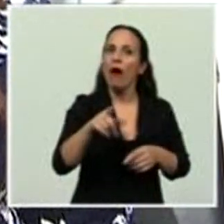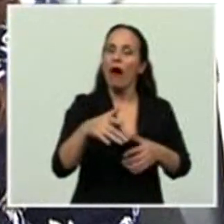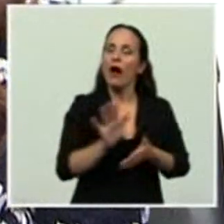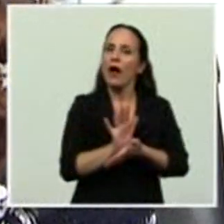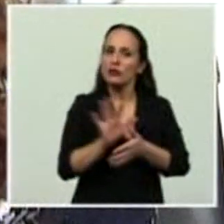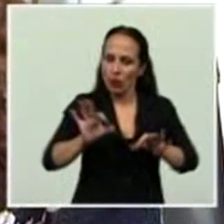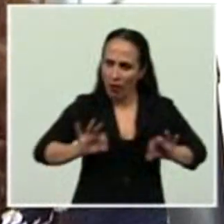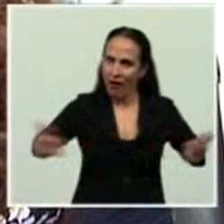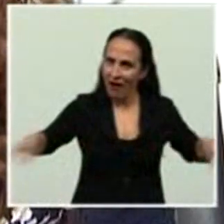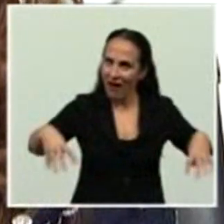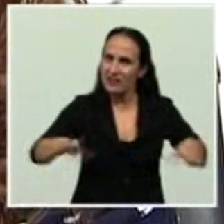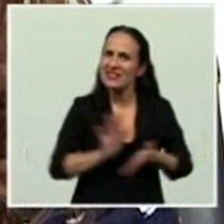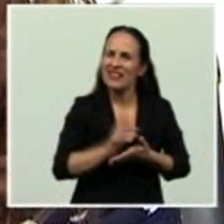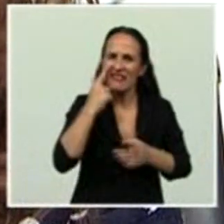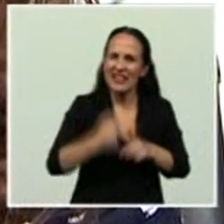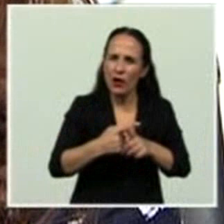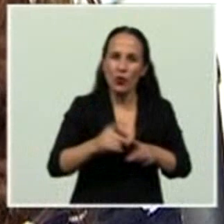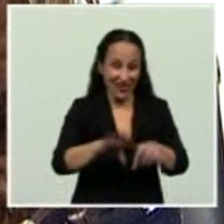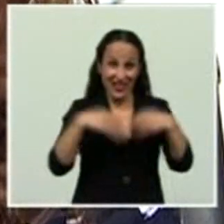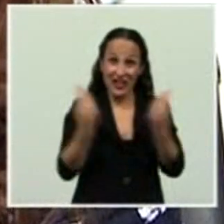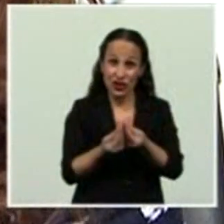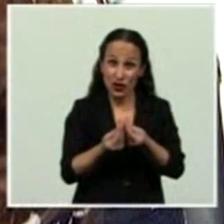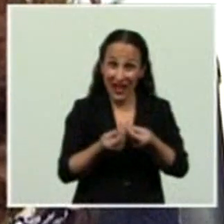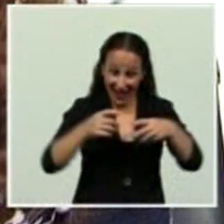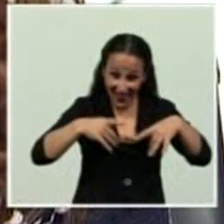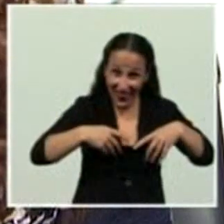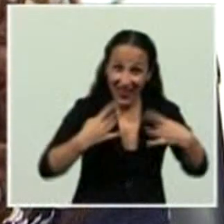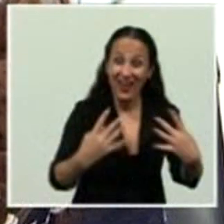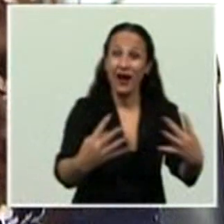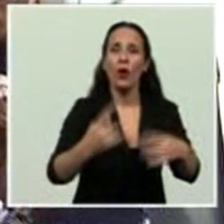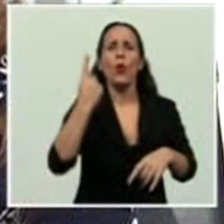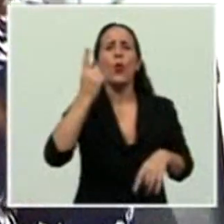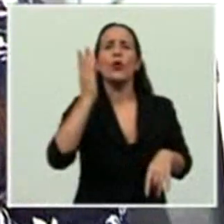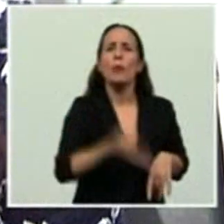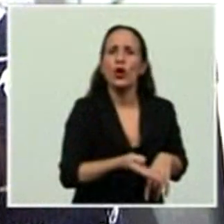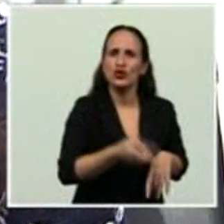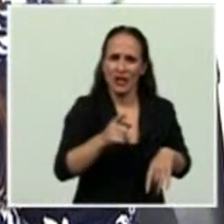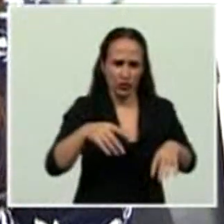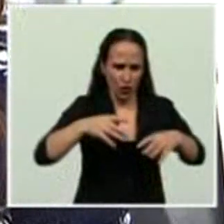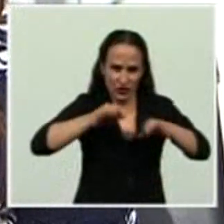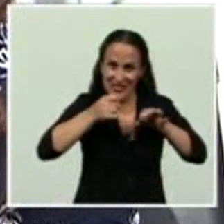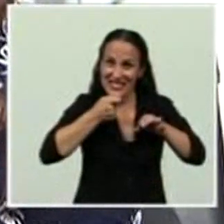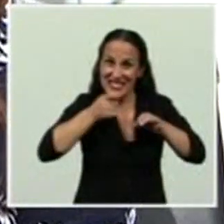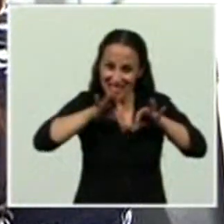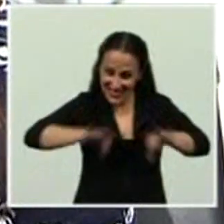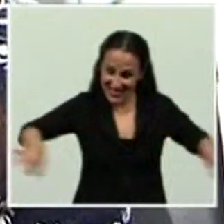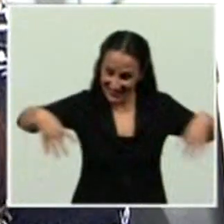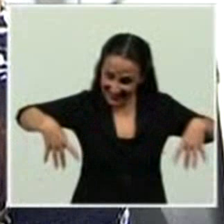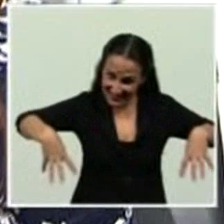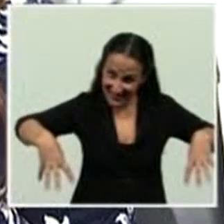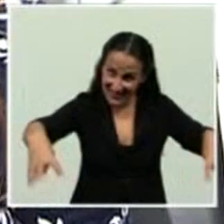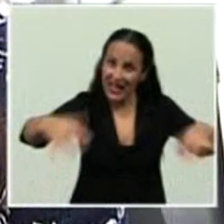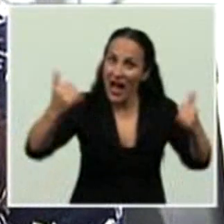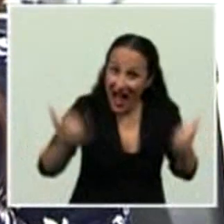representa un 1% del total de la siembra todas aquellas pulverizadoras que cuenten con este